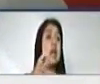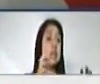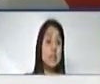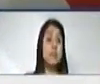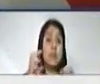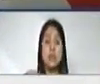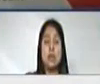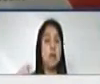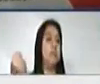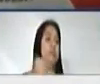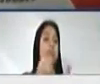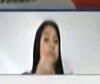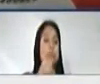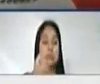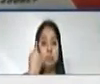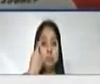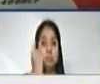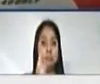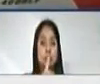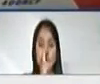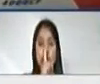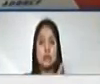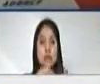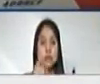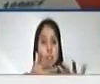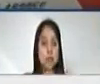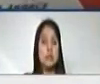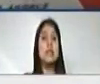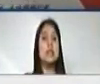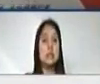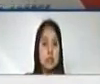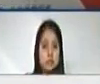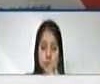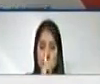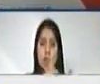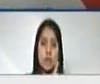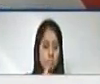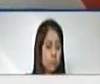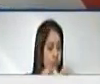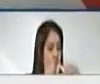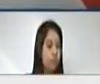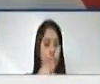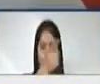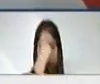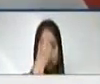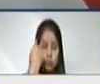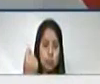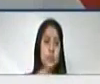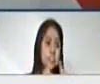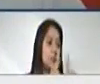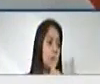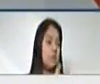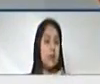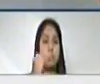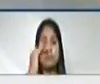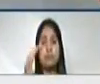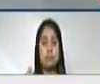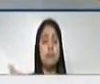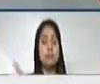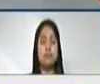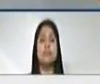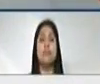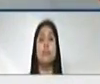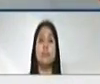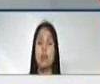14:08 en el Aeropuerto Internacional La Aurora. Esto es en la zona 13 de la capital guatemalteca. Las personas mayores de 70 años deben